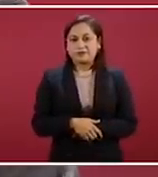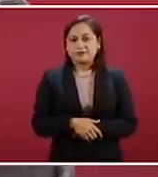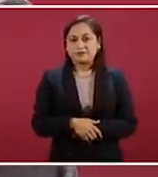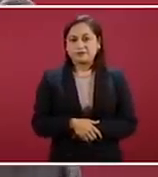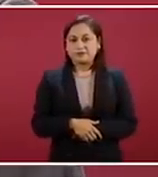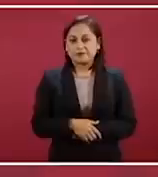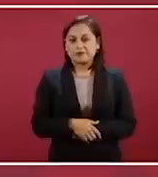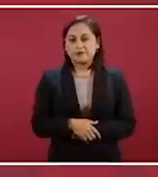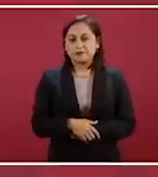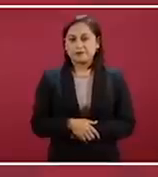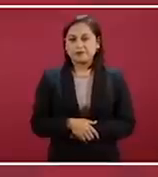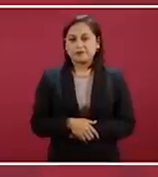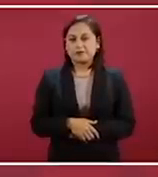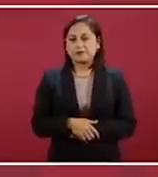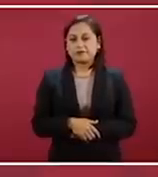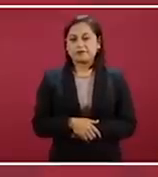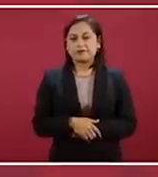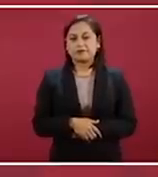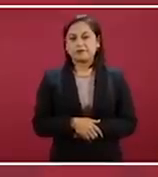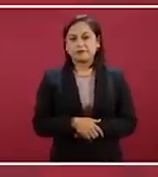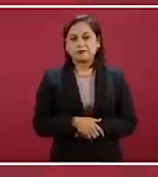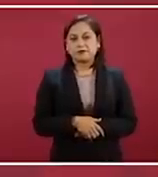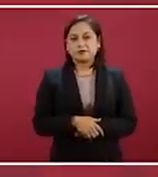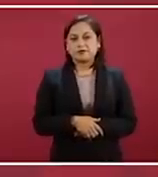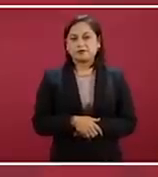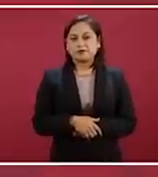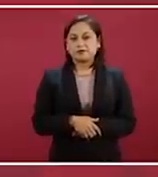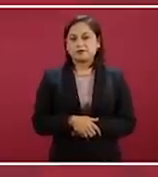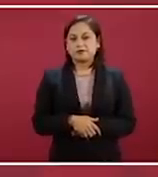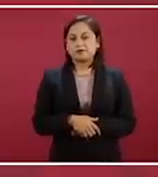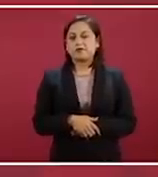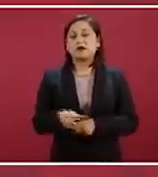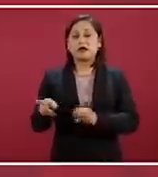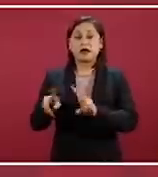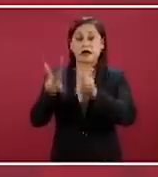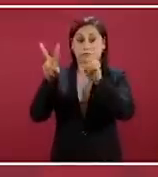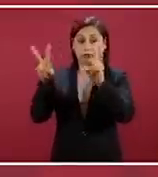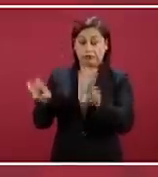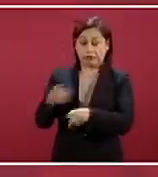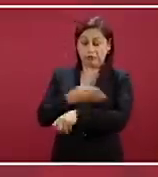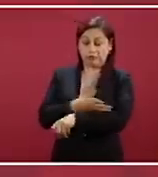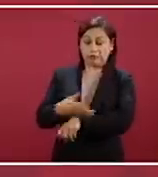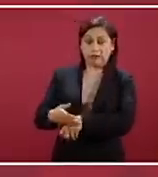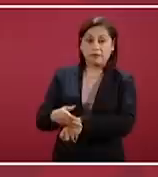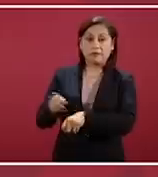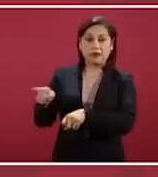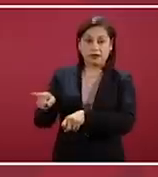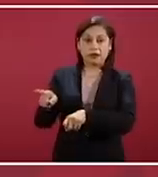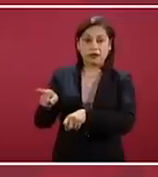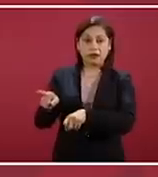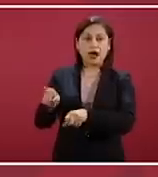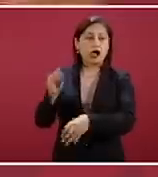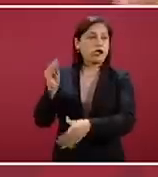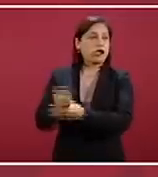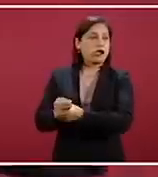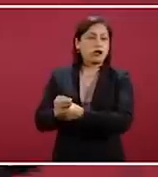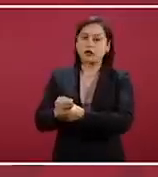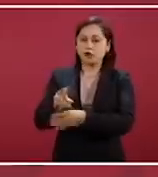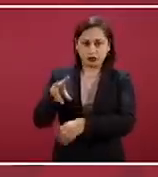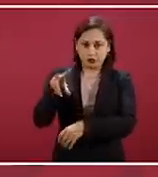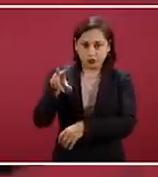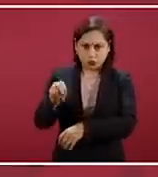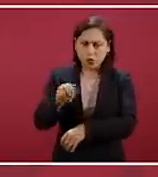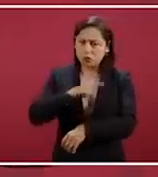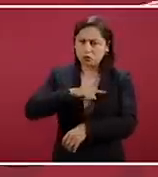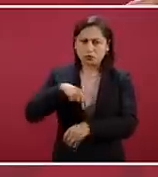Entonces, lo otro no es que no se vaya a tratar, no tenemos por qué